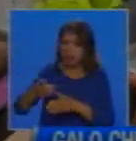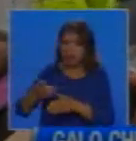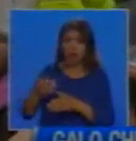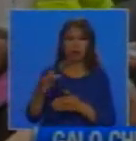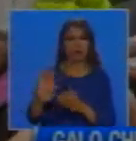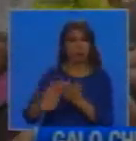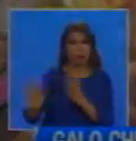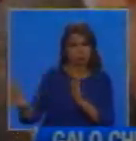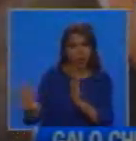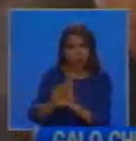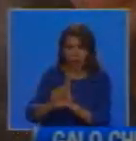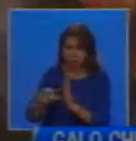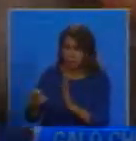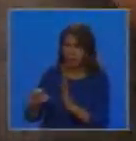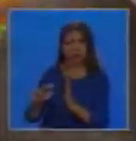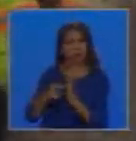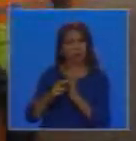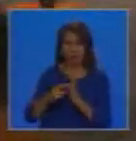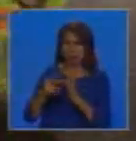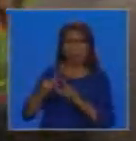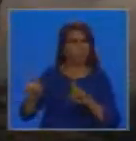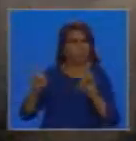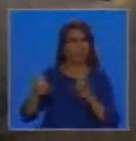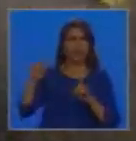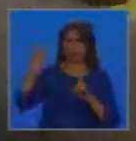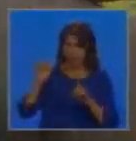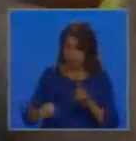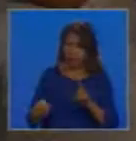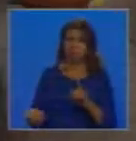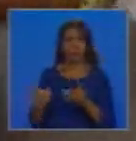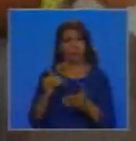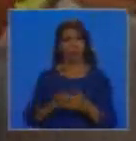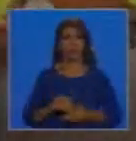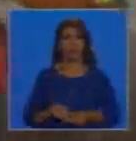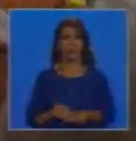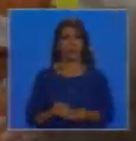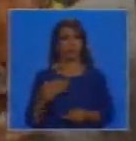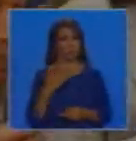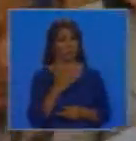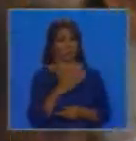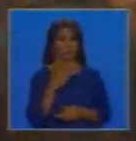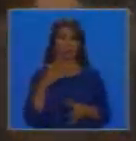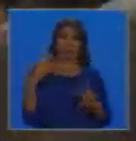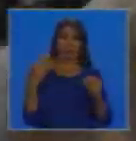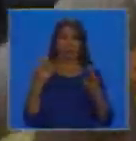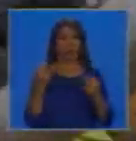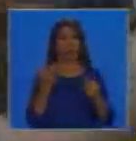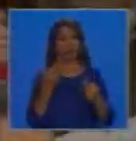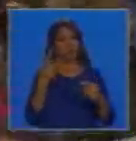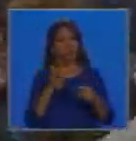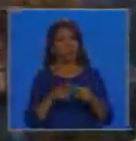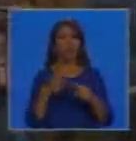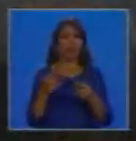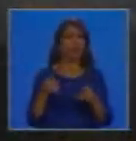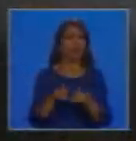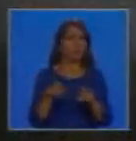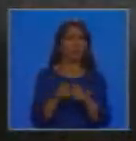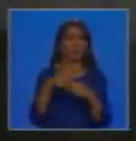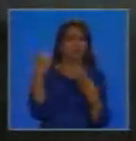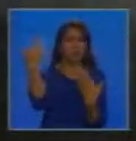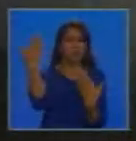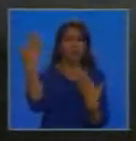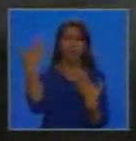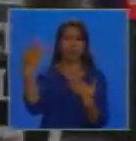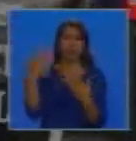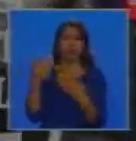ley establece. Y el fiscal se abrió paso entre los manifestantes sobre quienes dijo hacen presión política, pero este